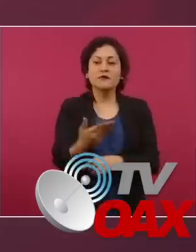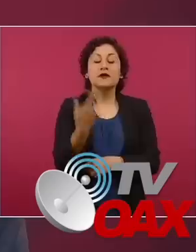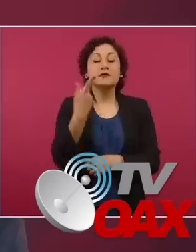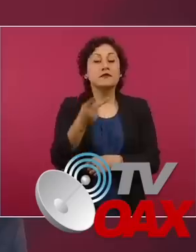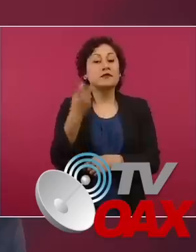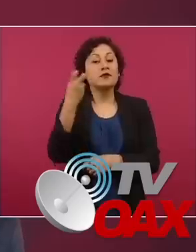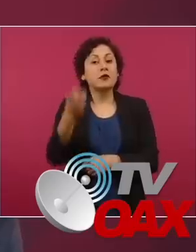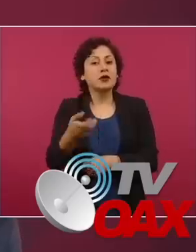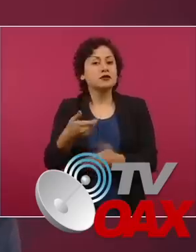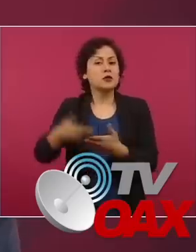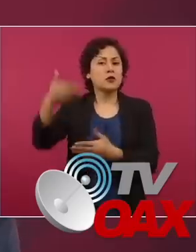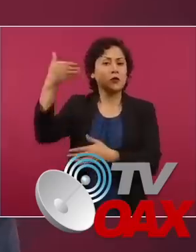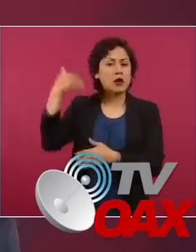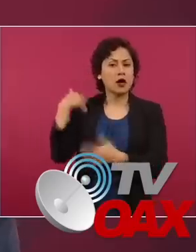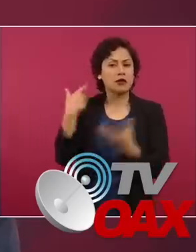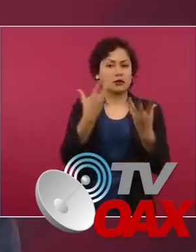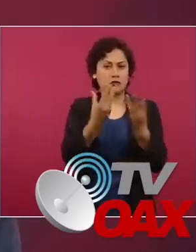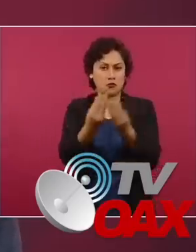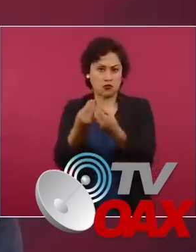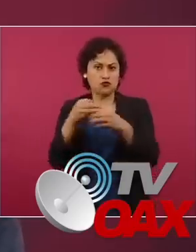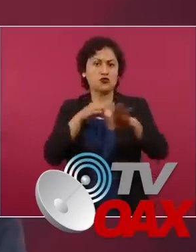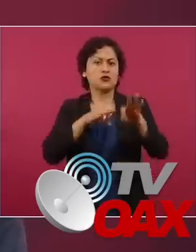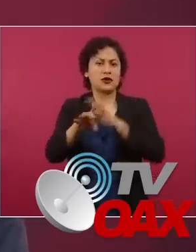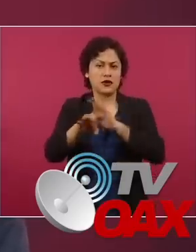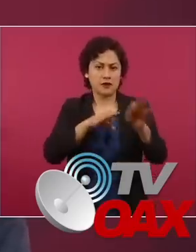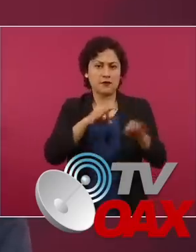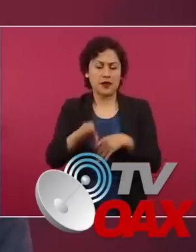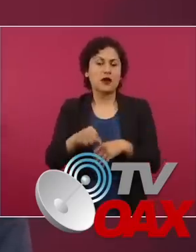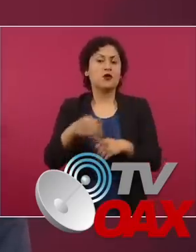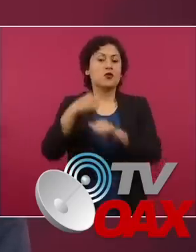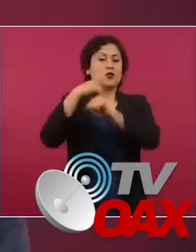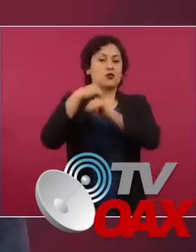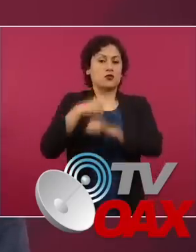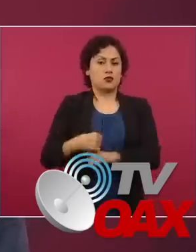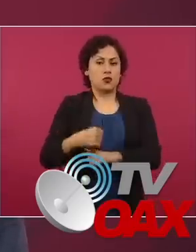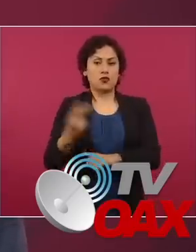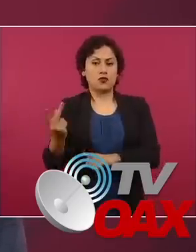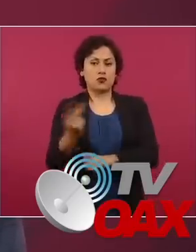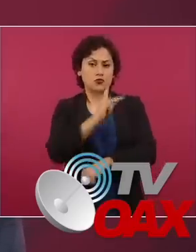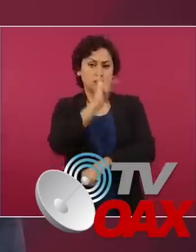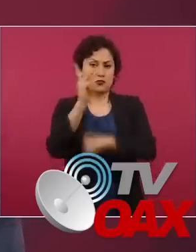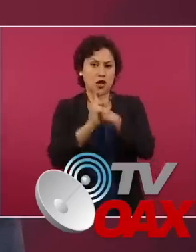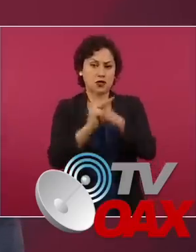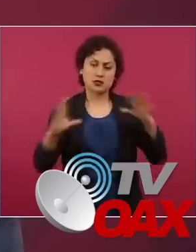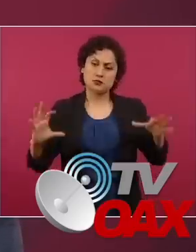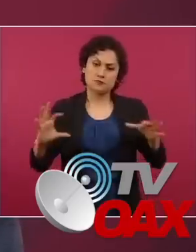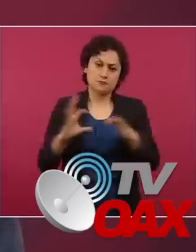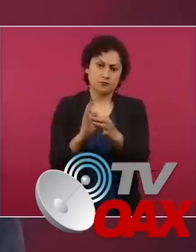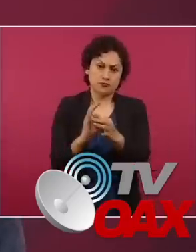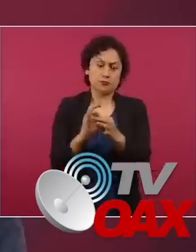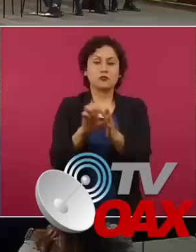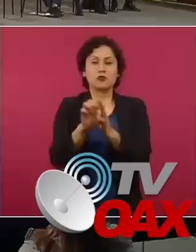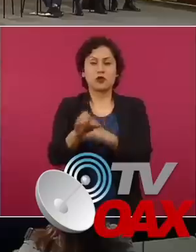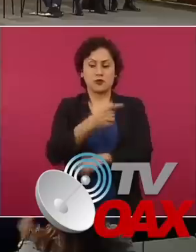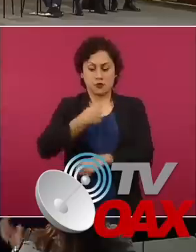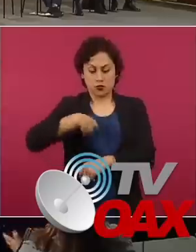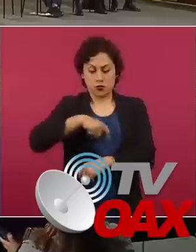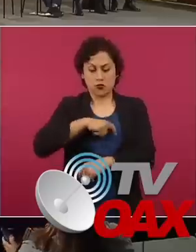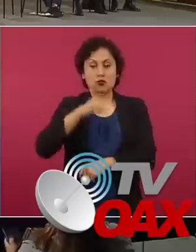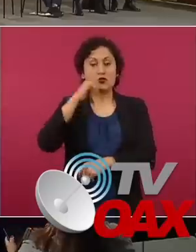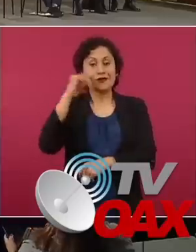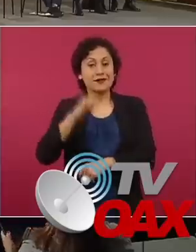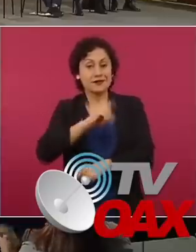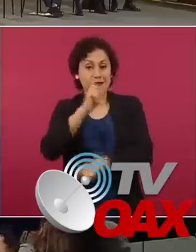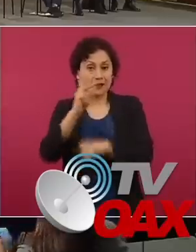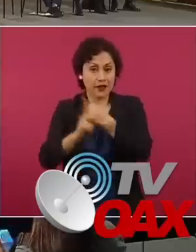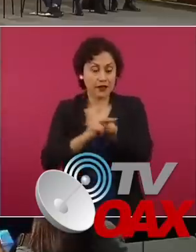excepcional colaboración entre nuestras respectivas autoridades. Quisiera mencionar, por el lado de Italia, al Ministerio de Cultura y al Ministerio